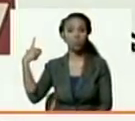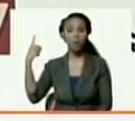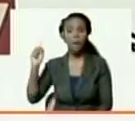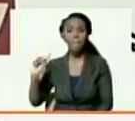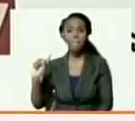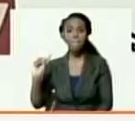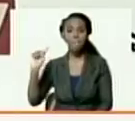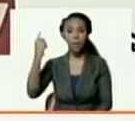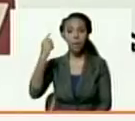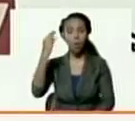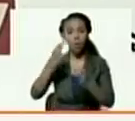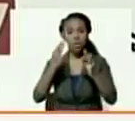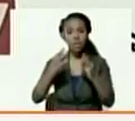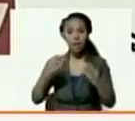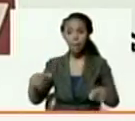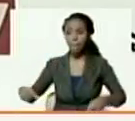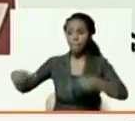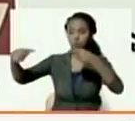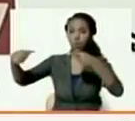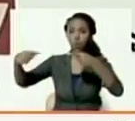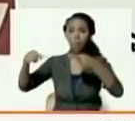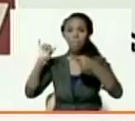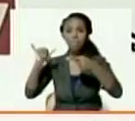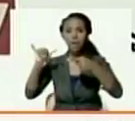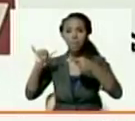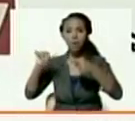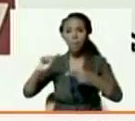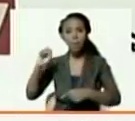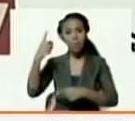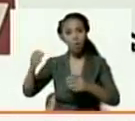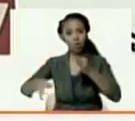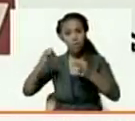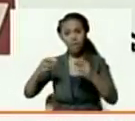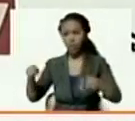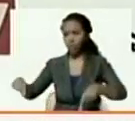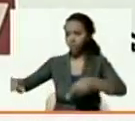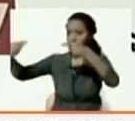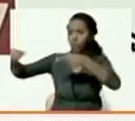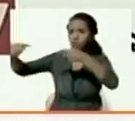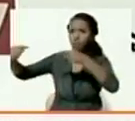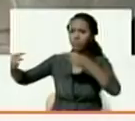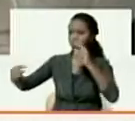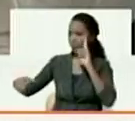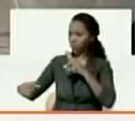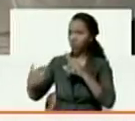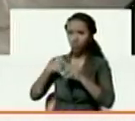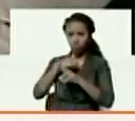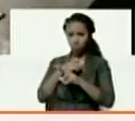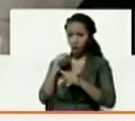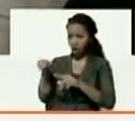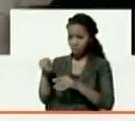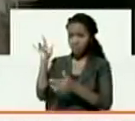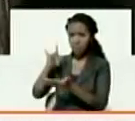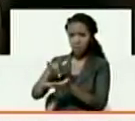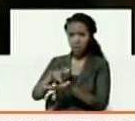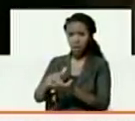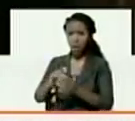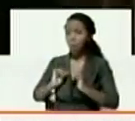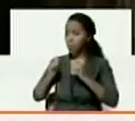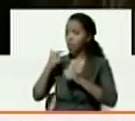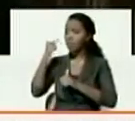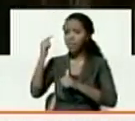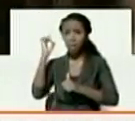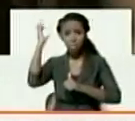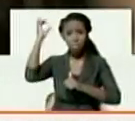primero justicia. Nosotros no tenemos nada que ver ahí, nada. Entonces comenzaron a decir que no